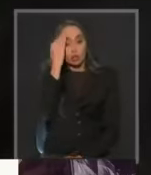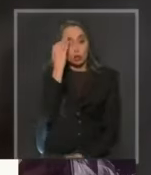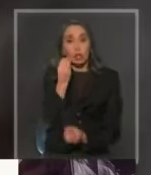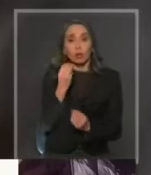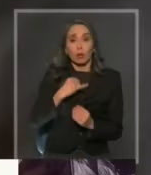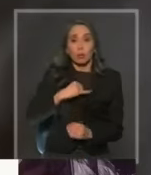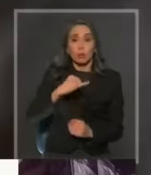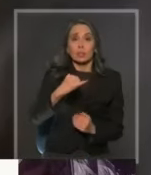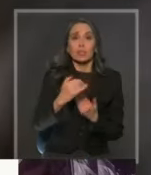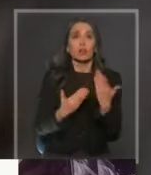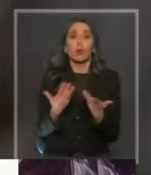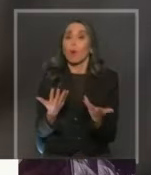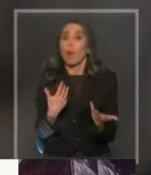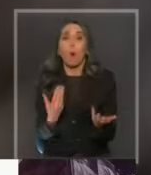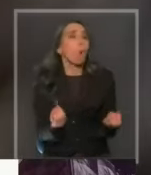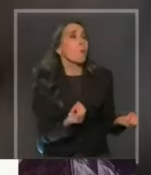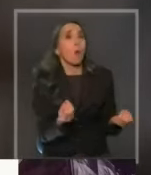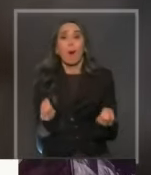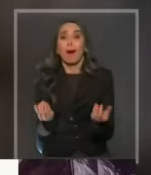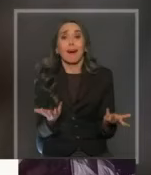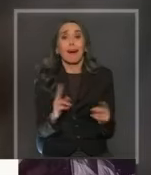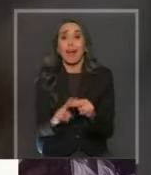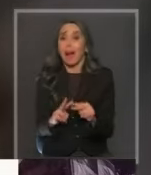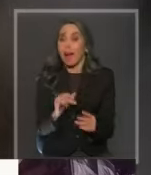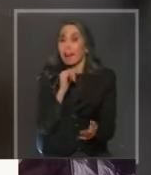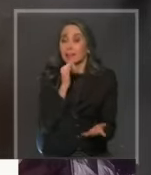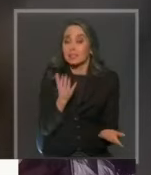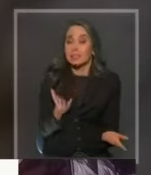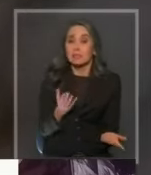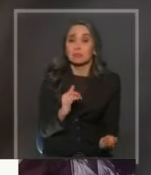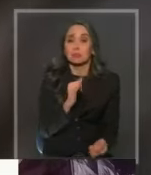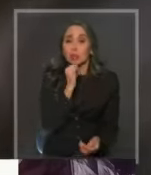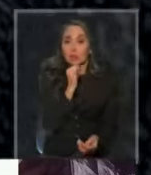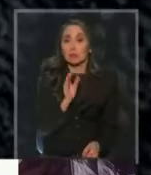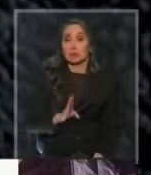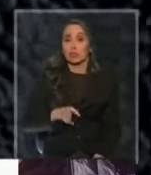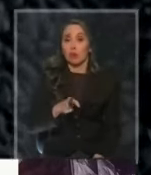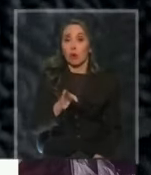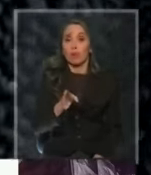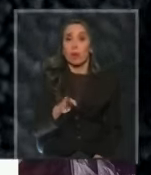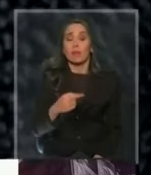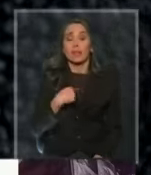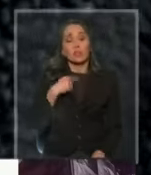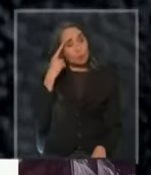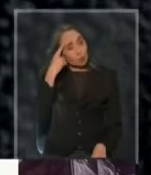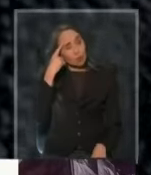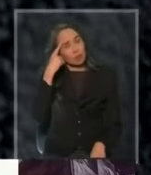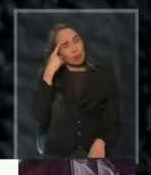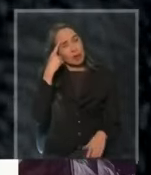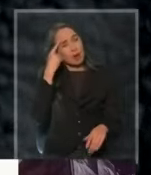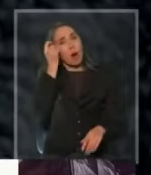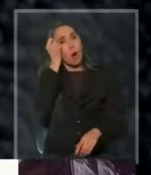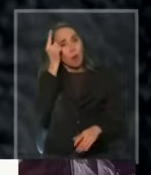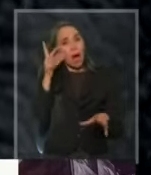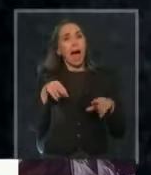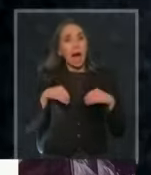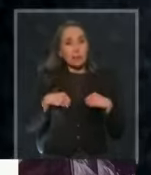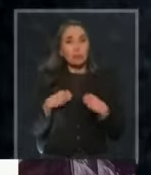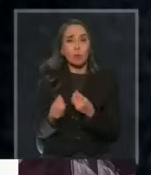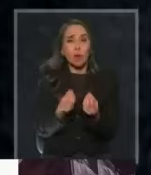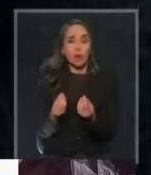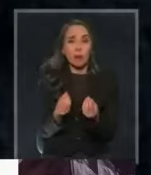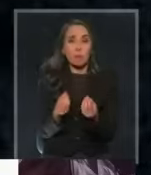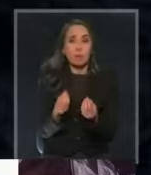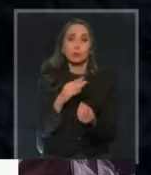cómo ir, cómo qué hacer. Ni siquiera sé si todavía lo asumo que lo que está pasando. Es